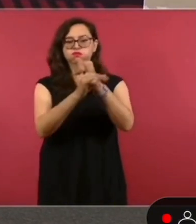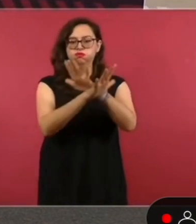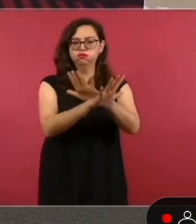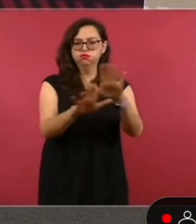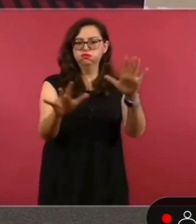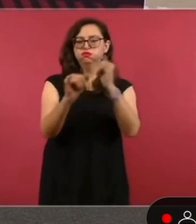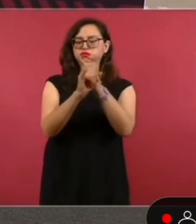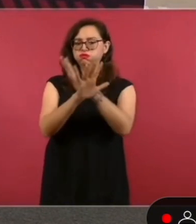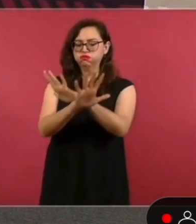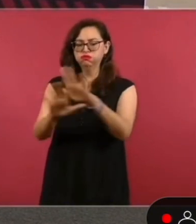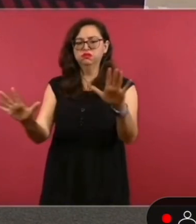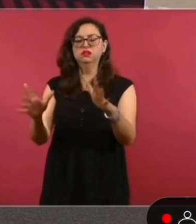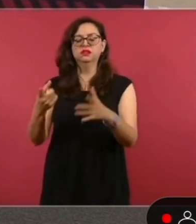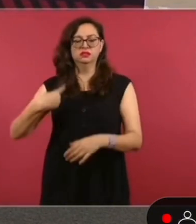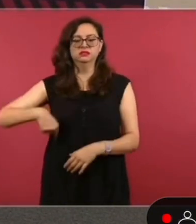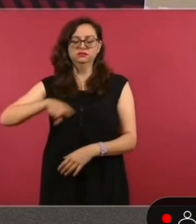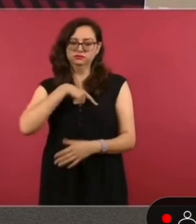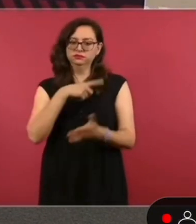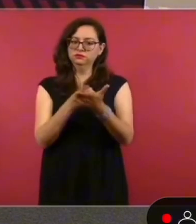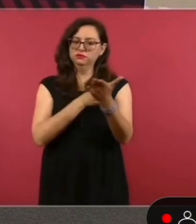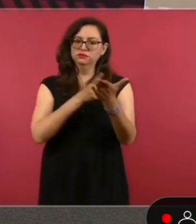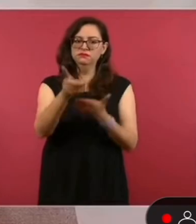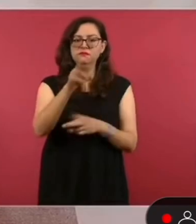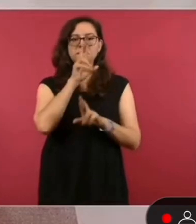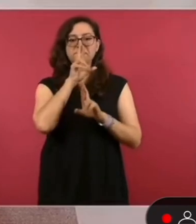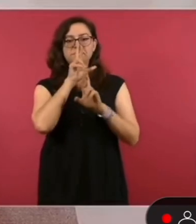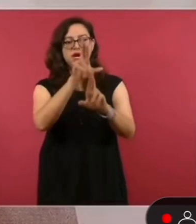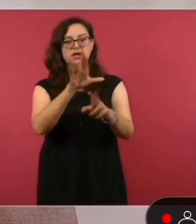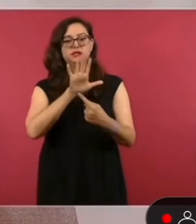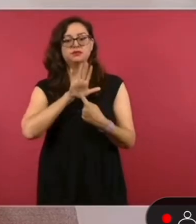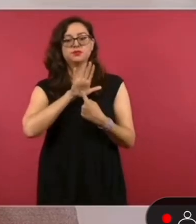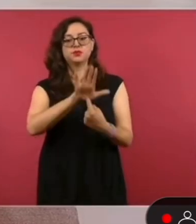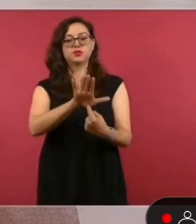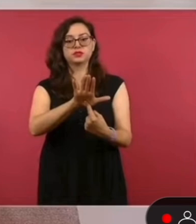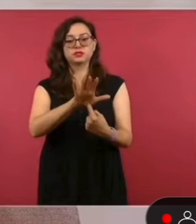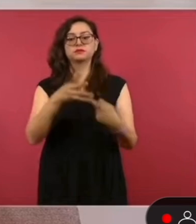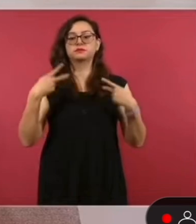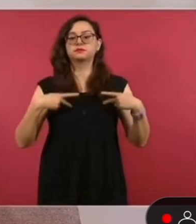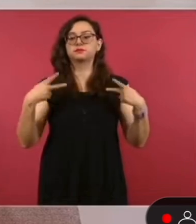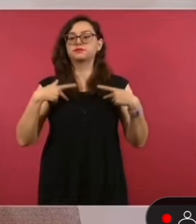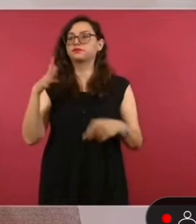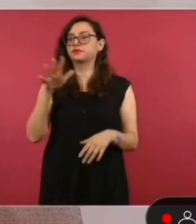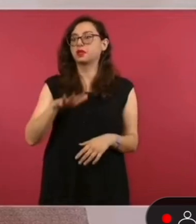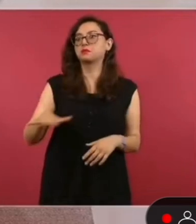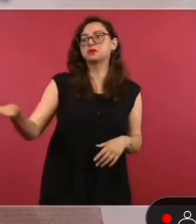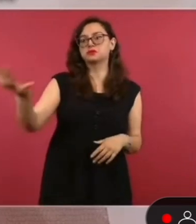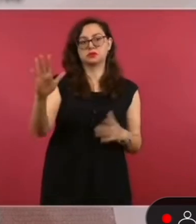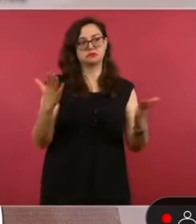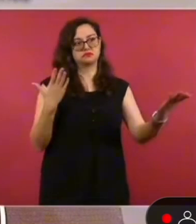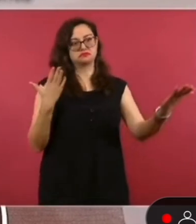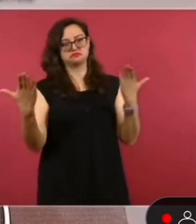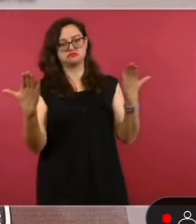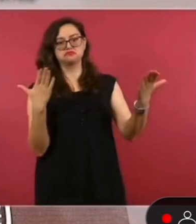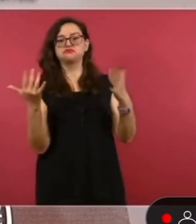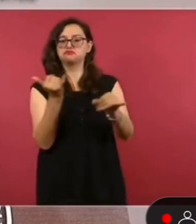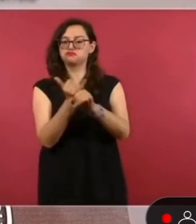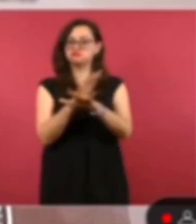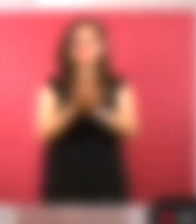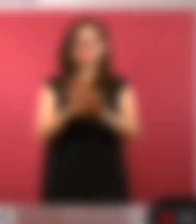hacer uso de nuestro derecho de réplica, ¿no? Para que la gente tenga toda la